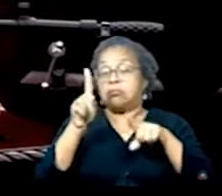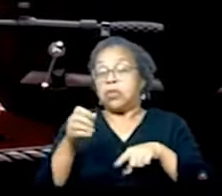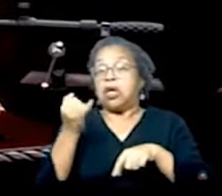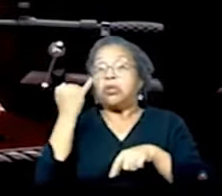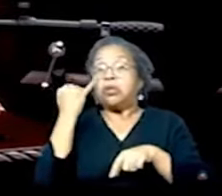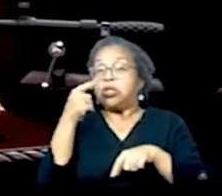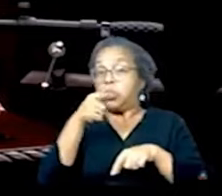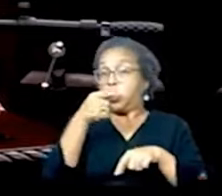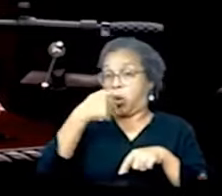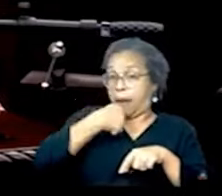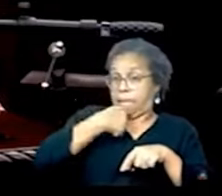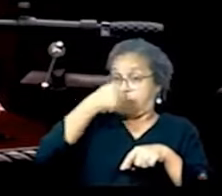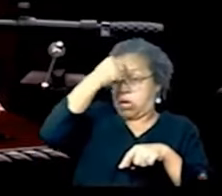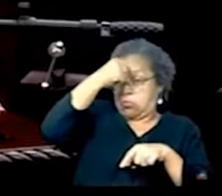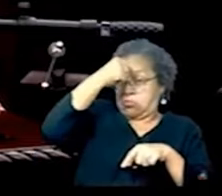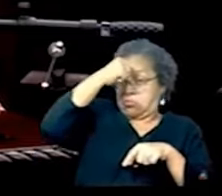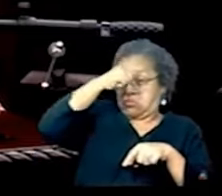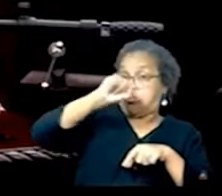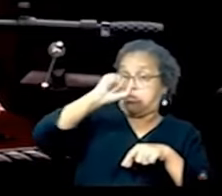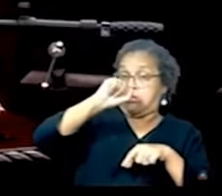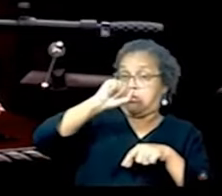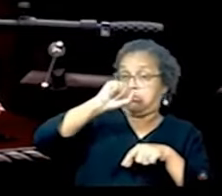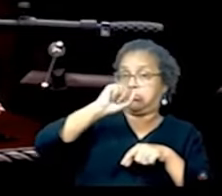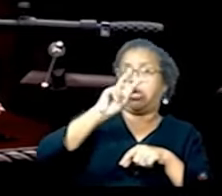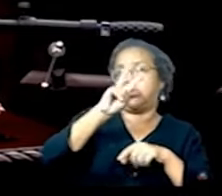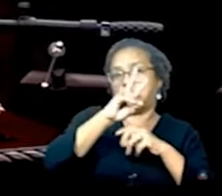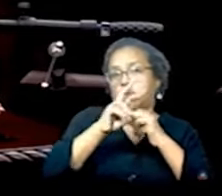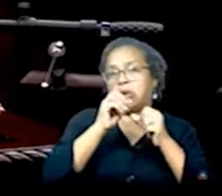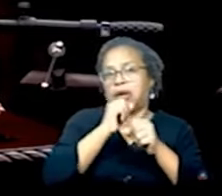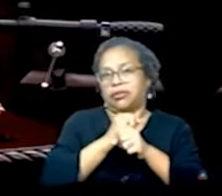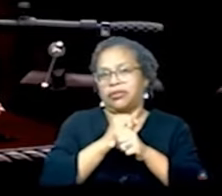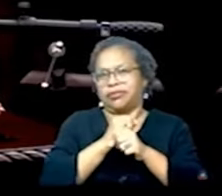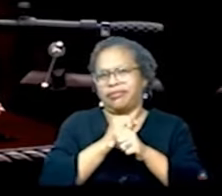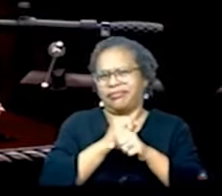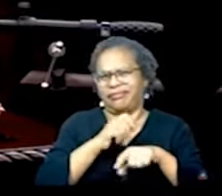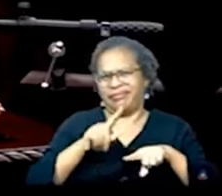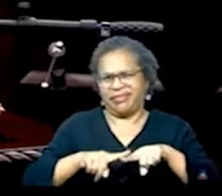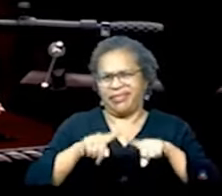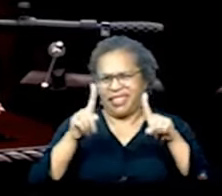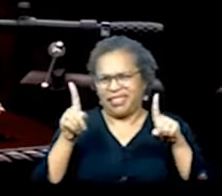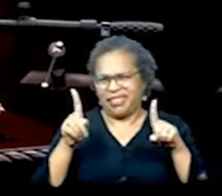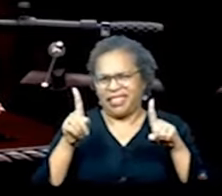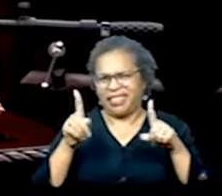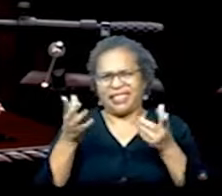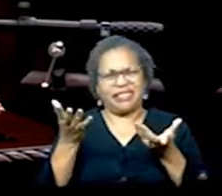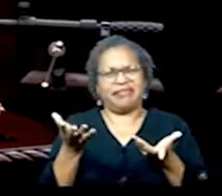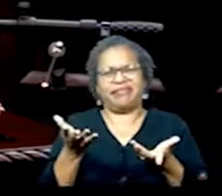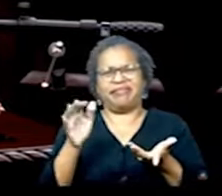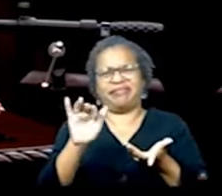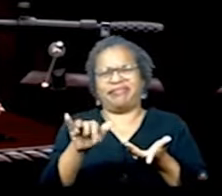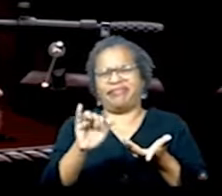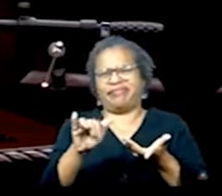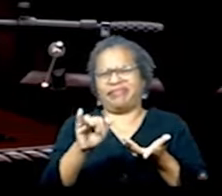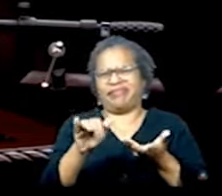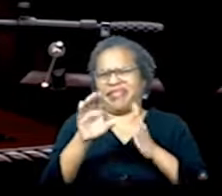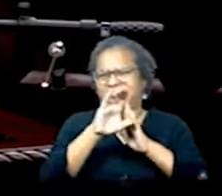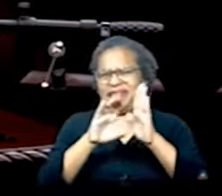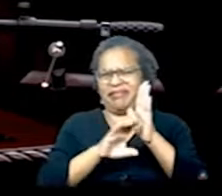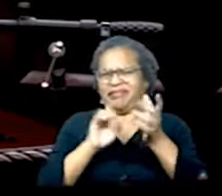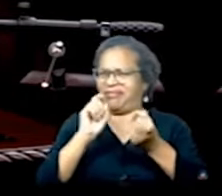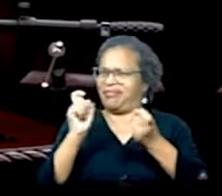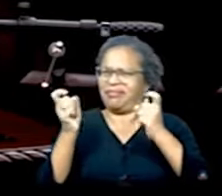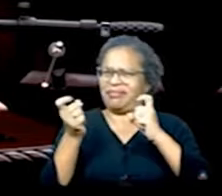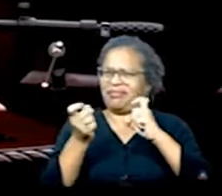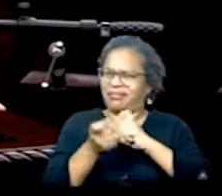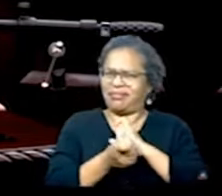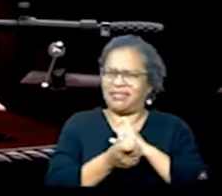Siento que quizás esta propuesta de reforma constitucional, más que todo,